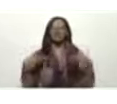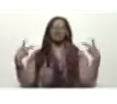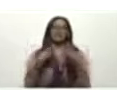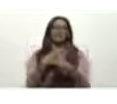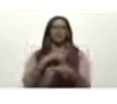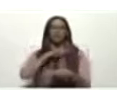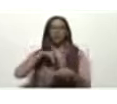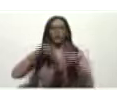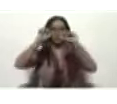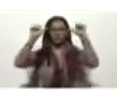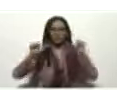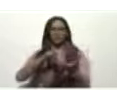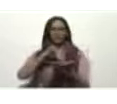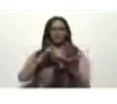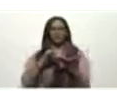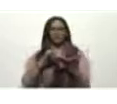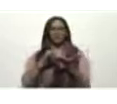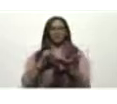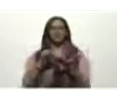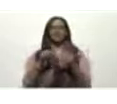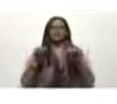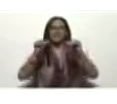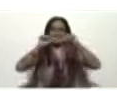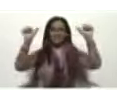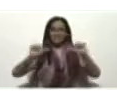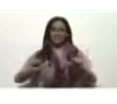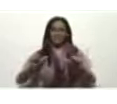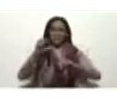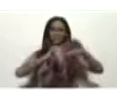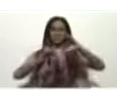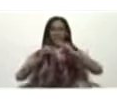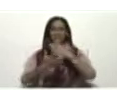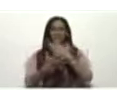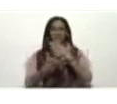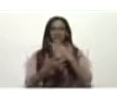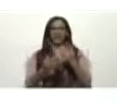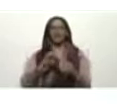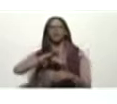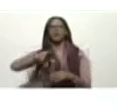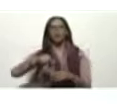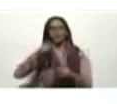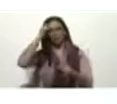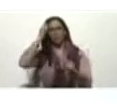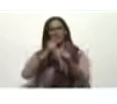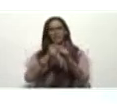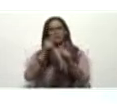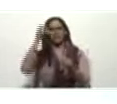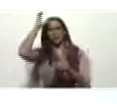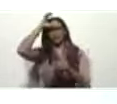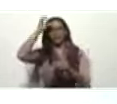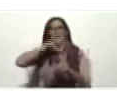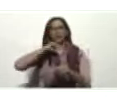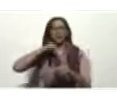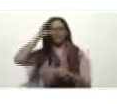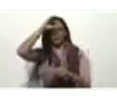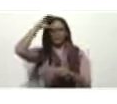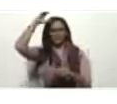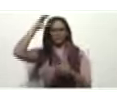Sistema Nacional de Ciencia y Tecnología era querernos robar la esperanza en el conocimiento, en nuestra